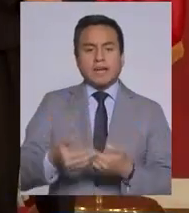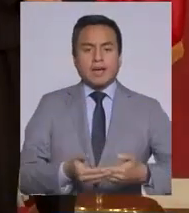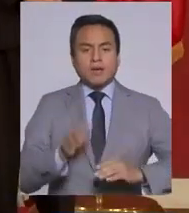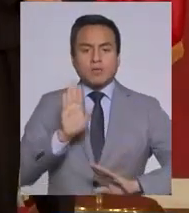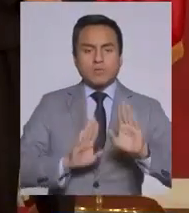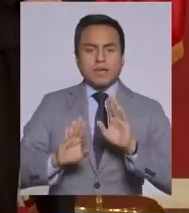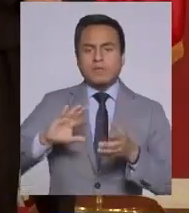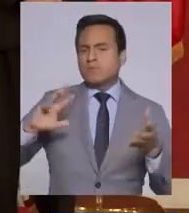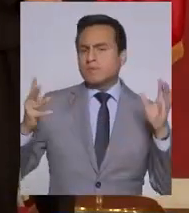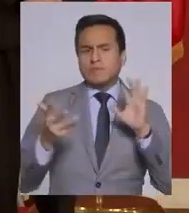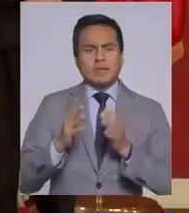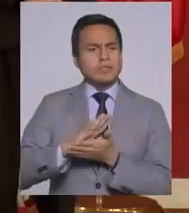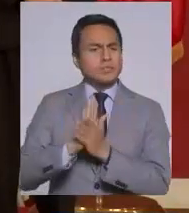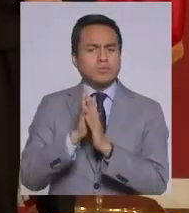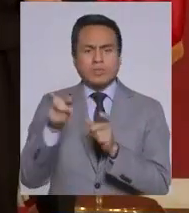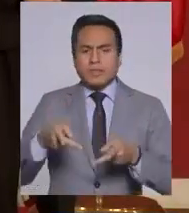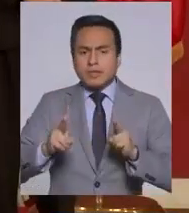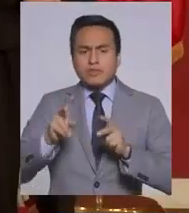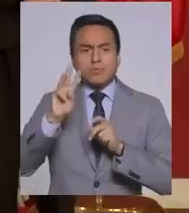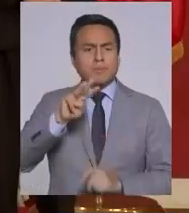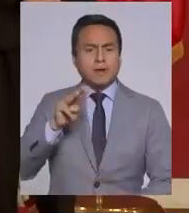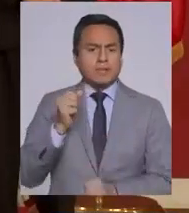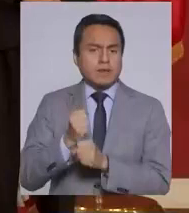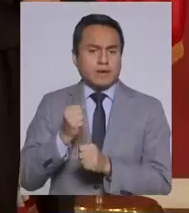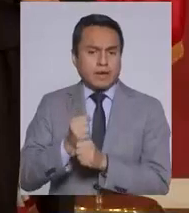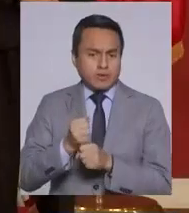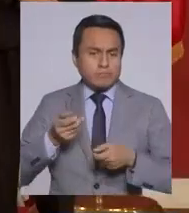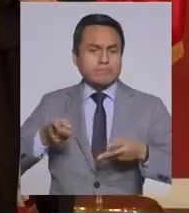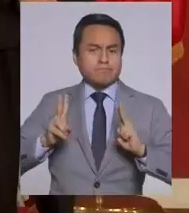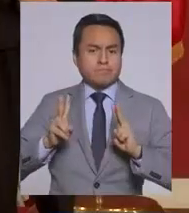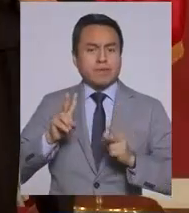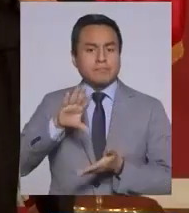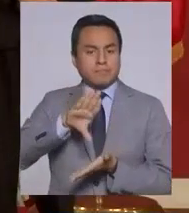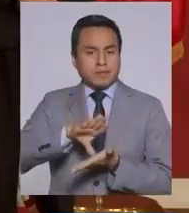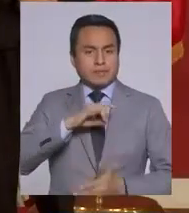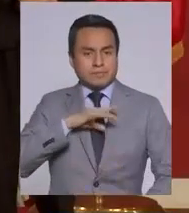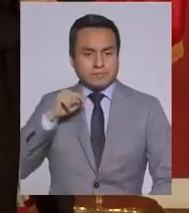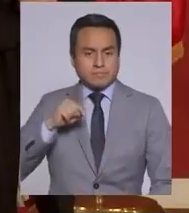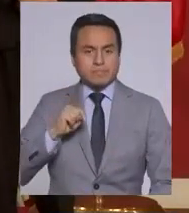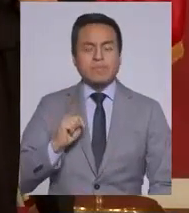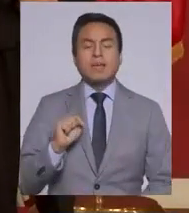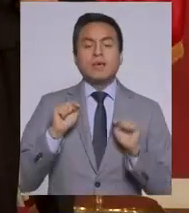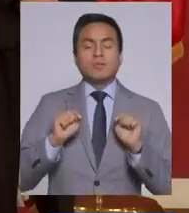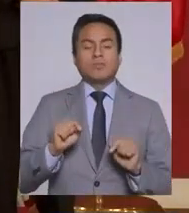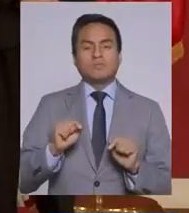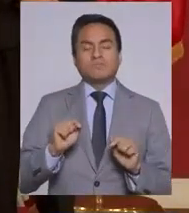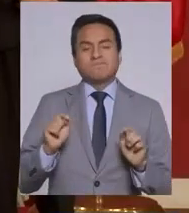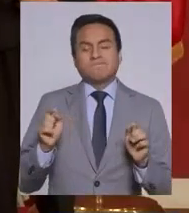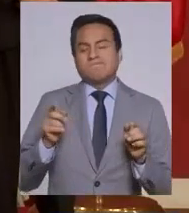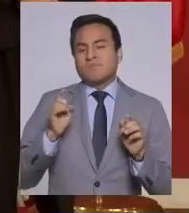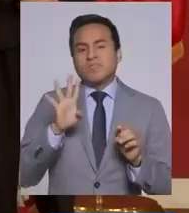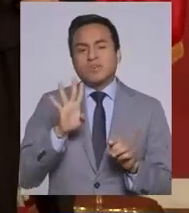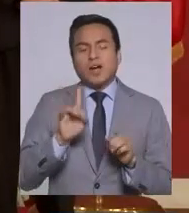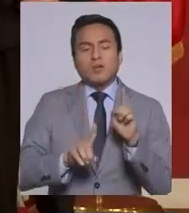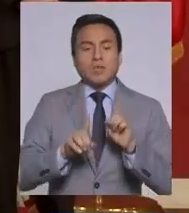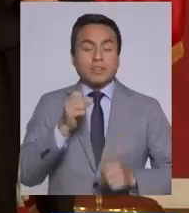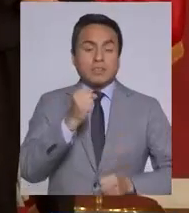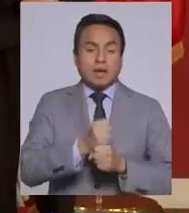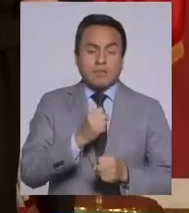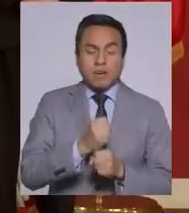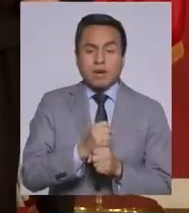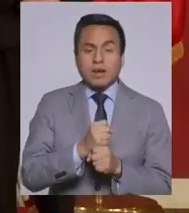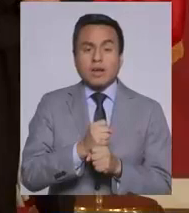universal como un derecho para todas las madres trabajadoras de nuestro país, que hoy día está restringido solamente a aquellas que